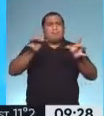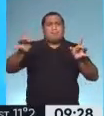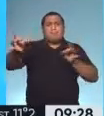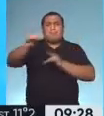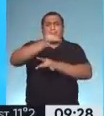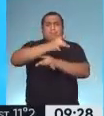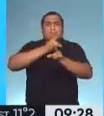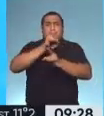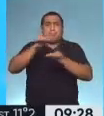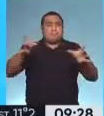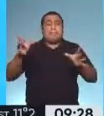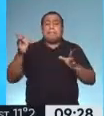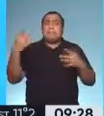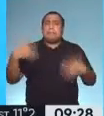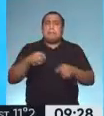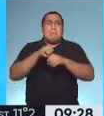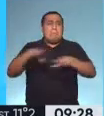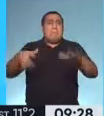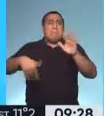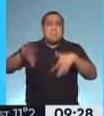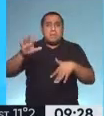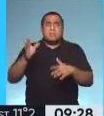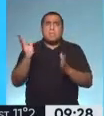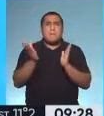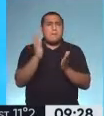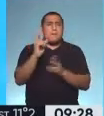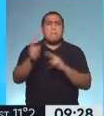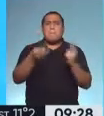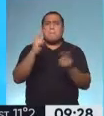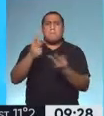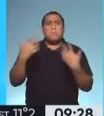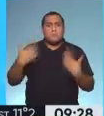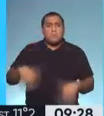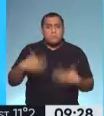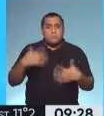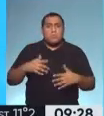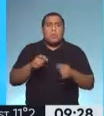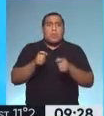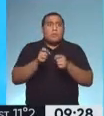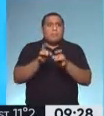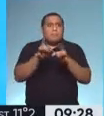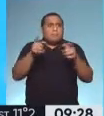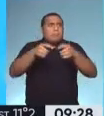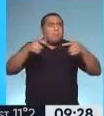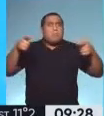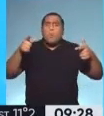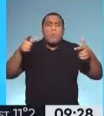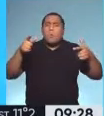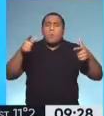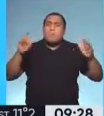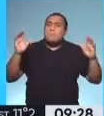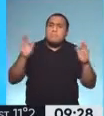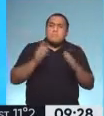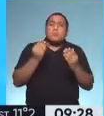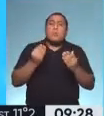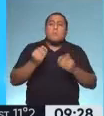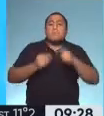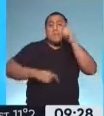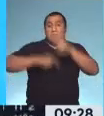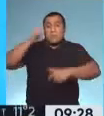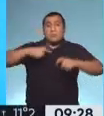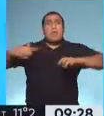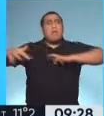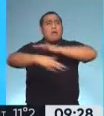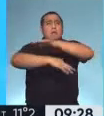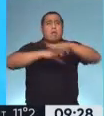transmisibles y posiblemente más letales para frenar el aumento de casos debemos reducir al máximo la circulación de personas